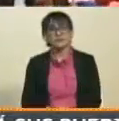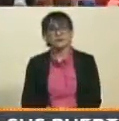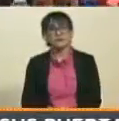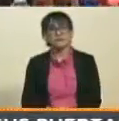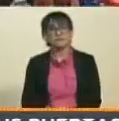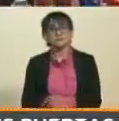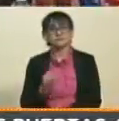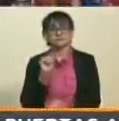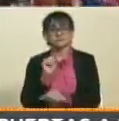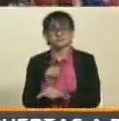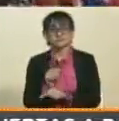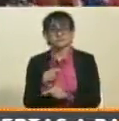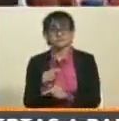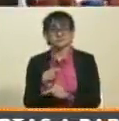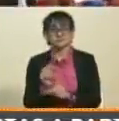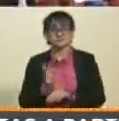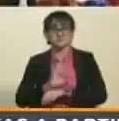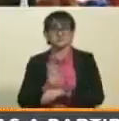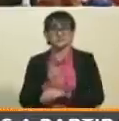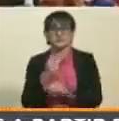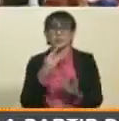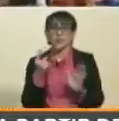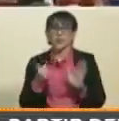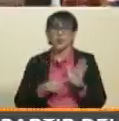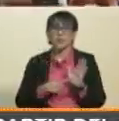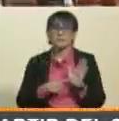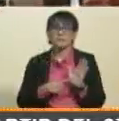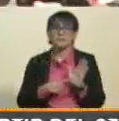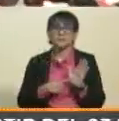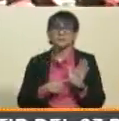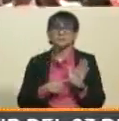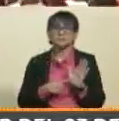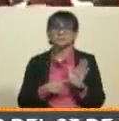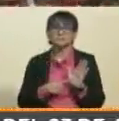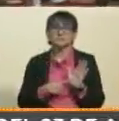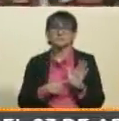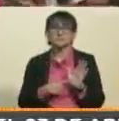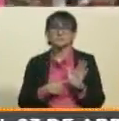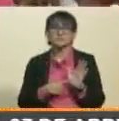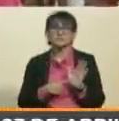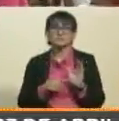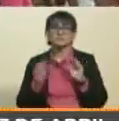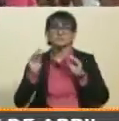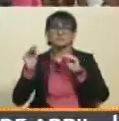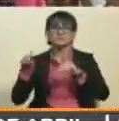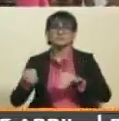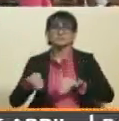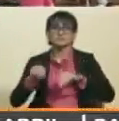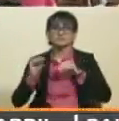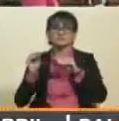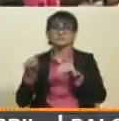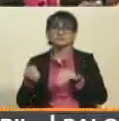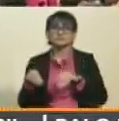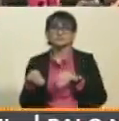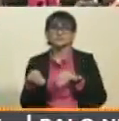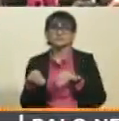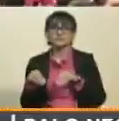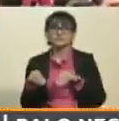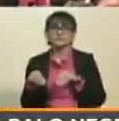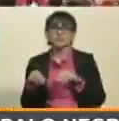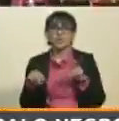de manera inmediata hacer el llamamiento y pasar